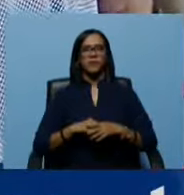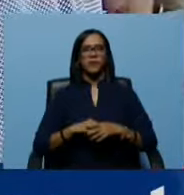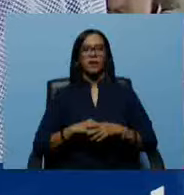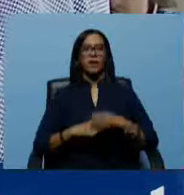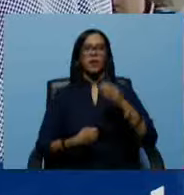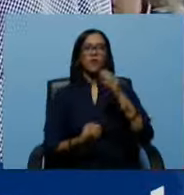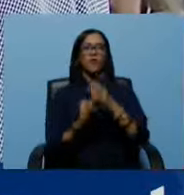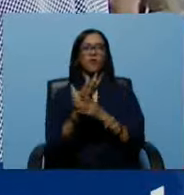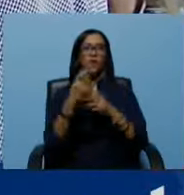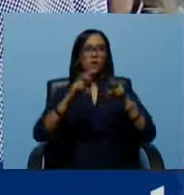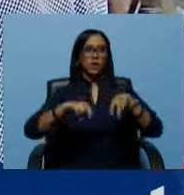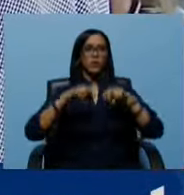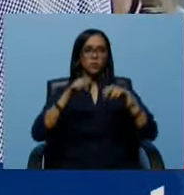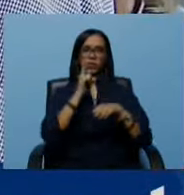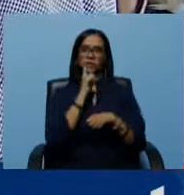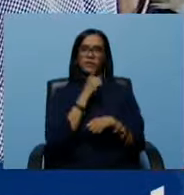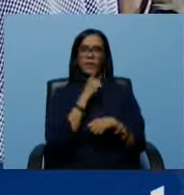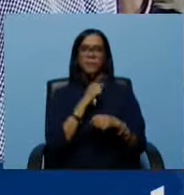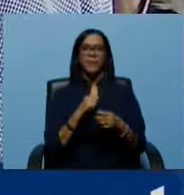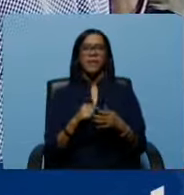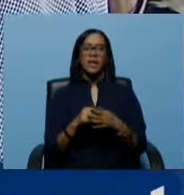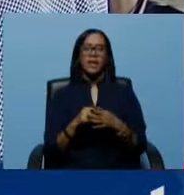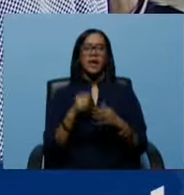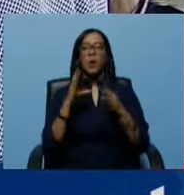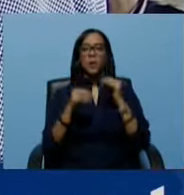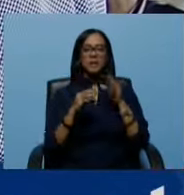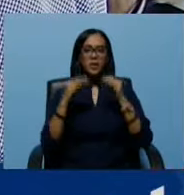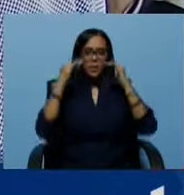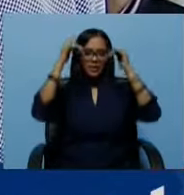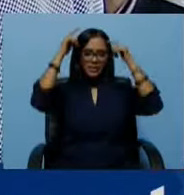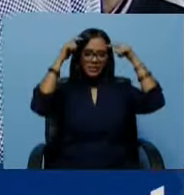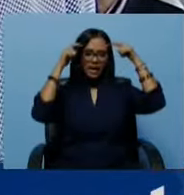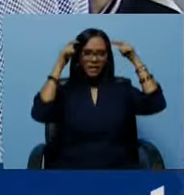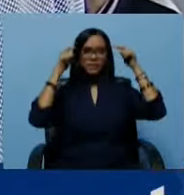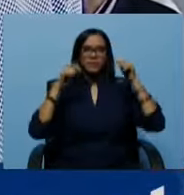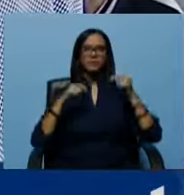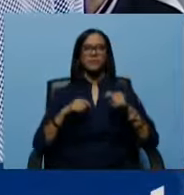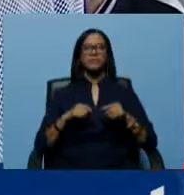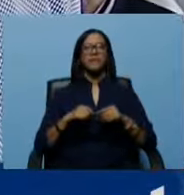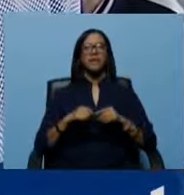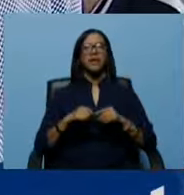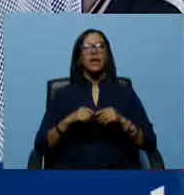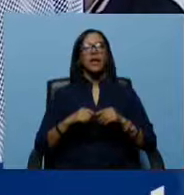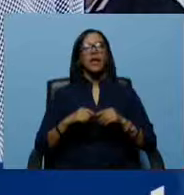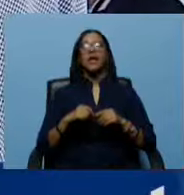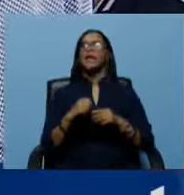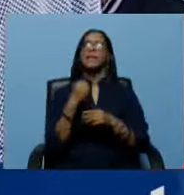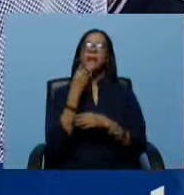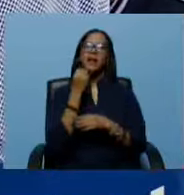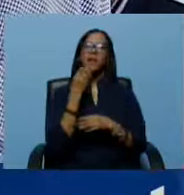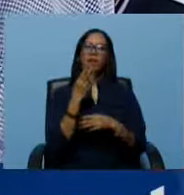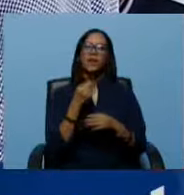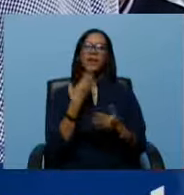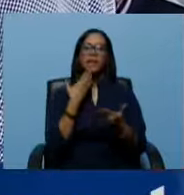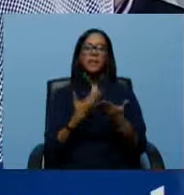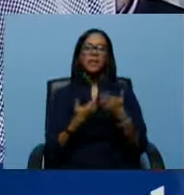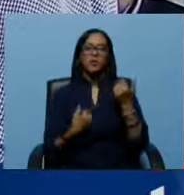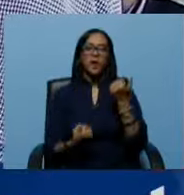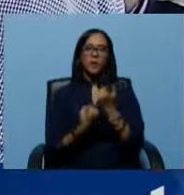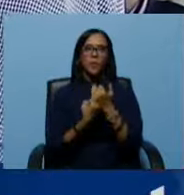floricultores le llaman, conversando con el comandante Chávez en el Palacio de Miraflores y pidiendo el